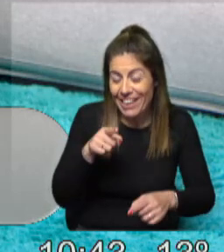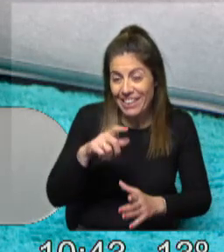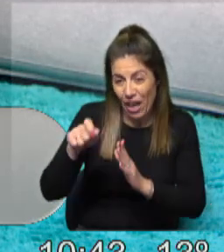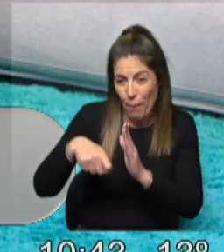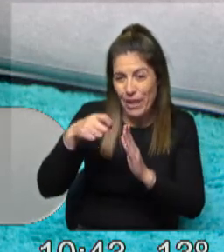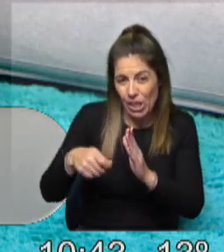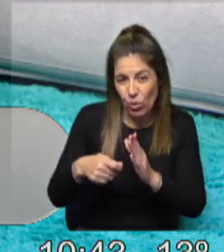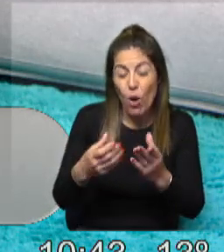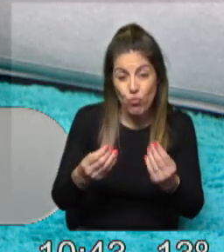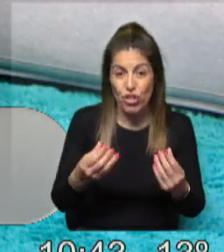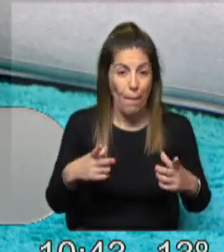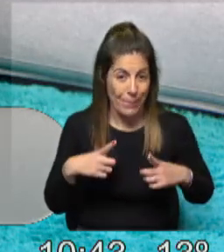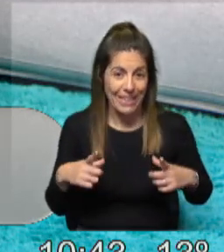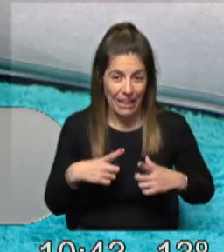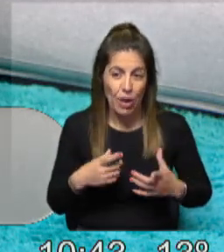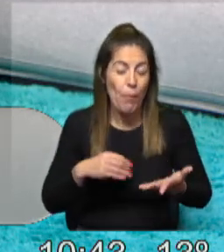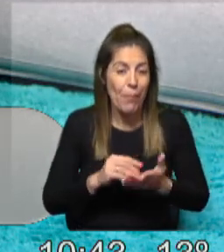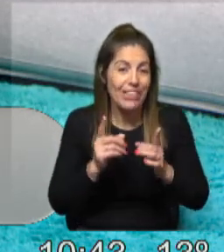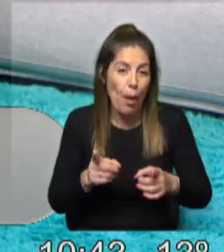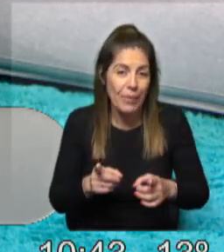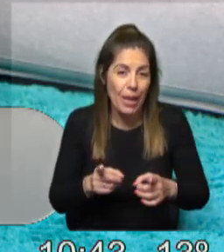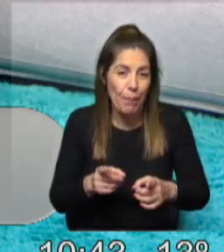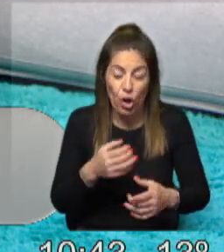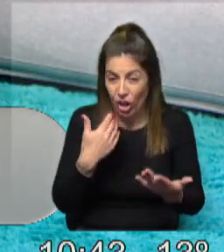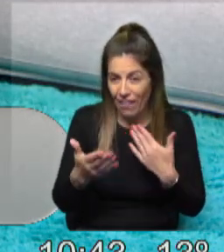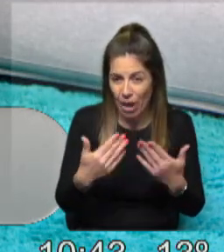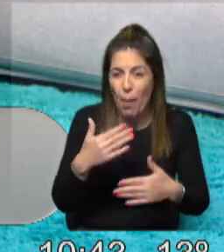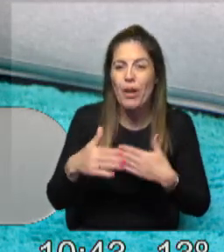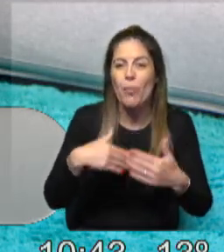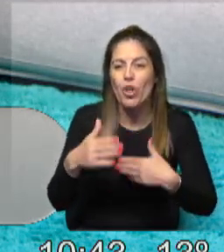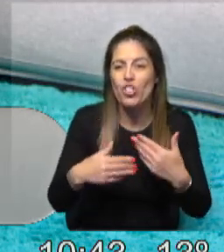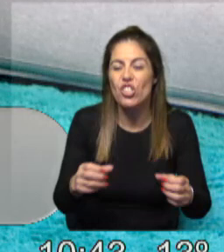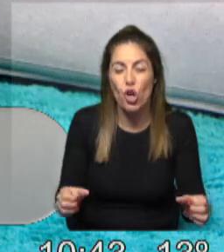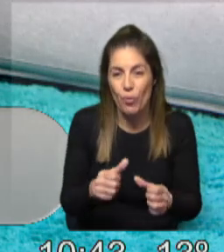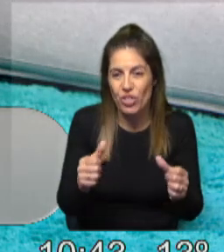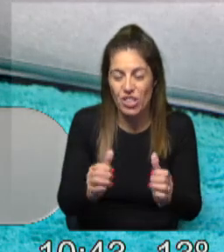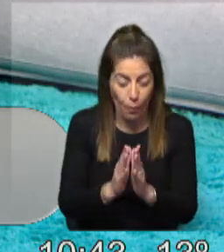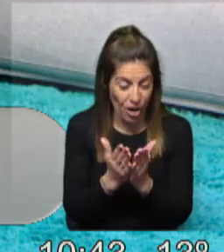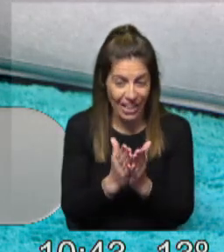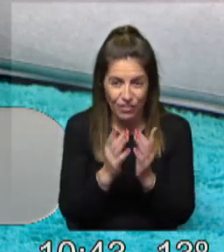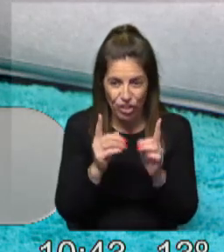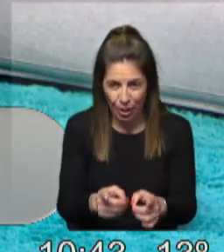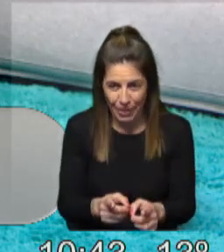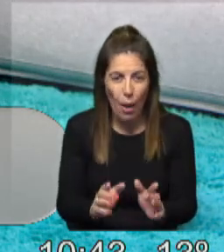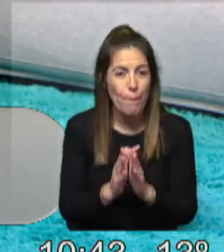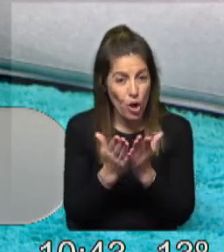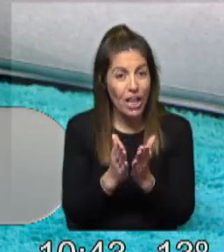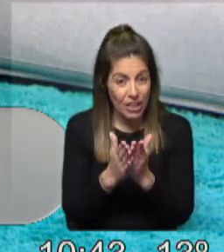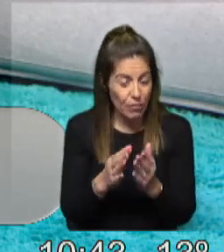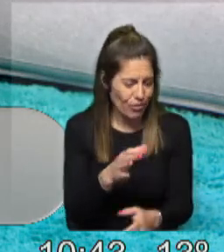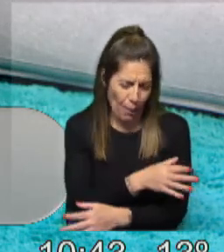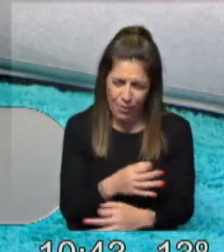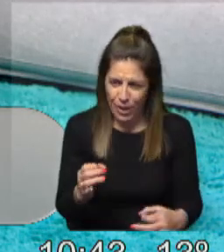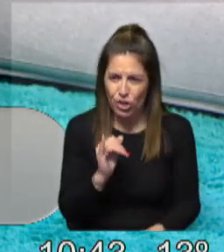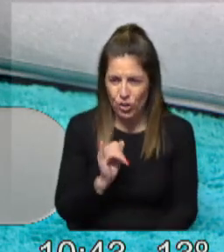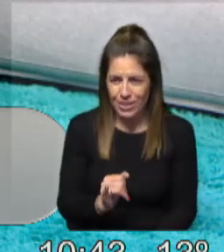película. Había mucha expectativa puesta, porque además, por todo, por todo, claro, lo que habíamos dicho. Por el proceso de cómo se construyó. Exacto. Por el libro también. Y por el libro, que es un librazo. Claro.